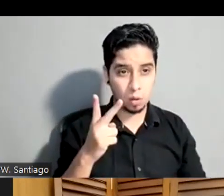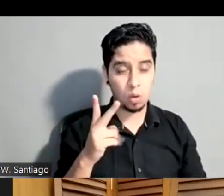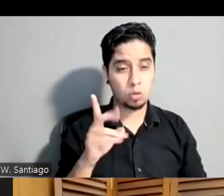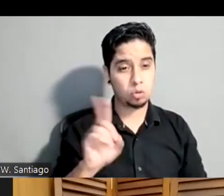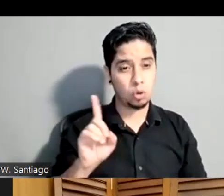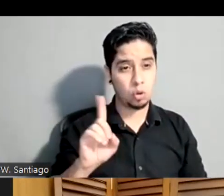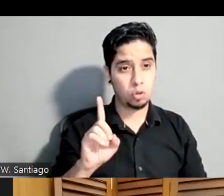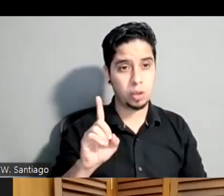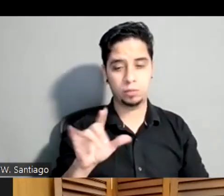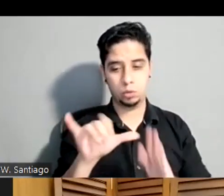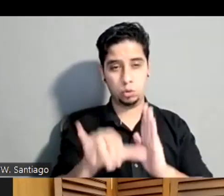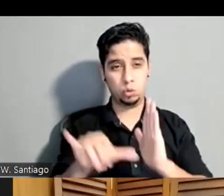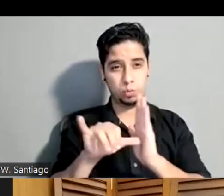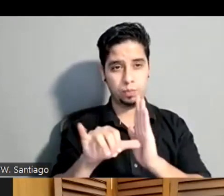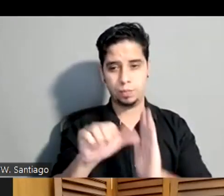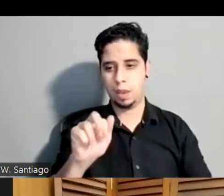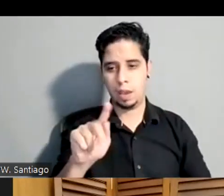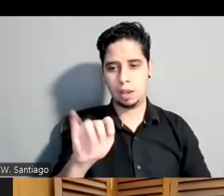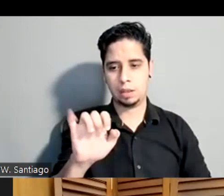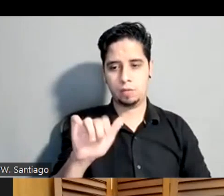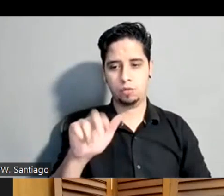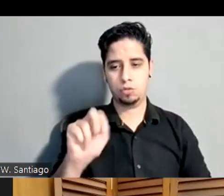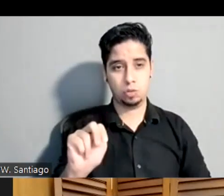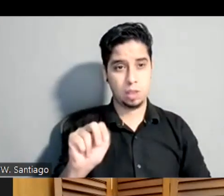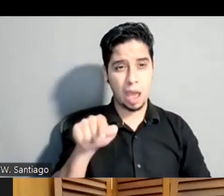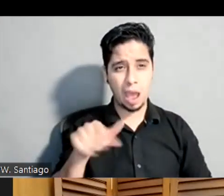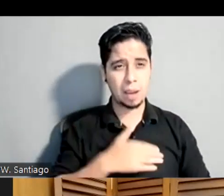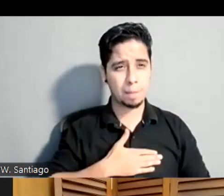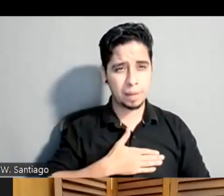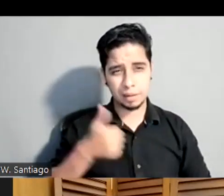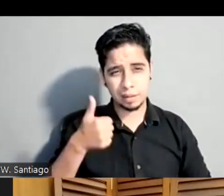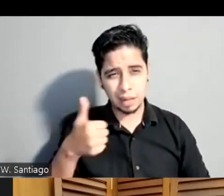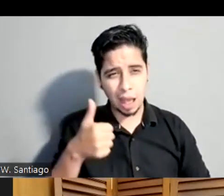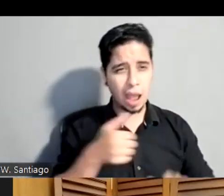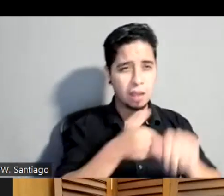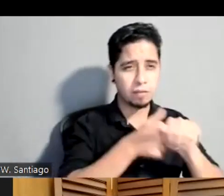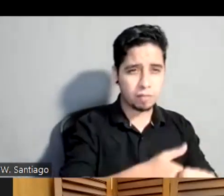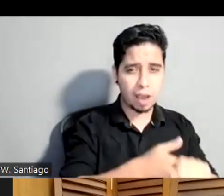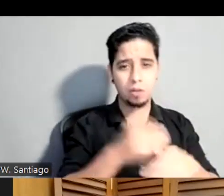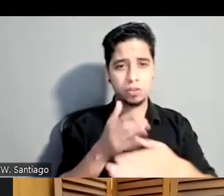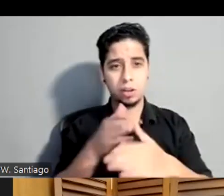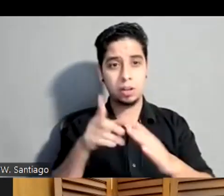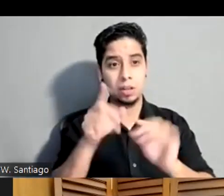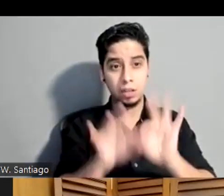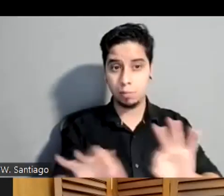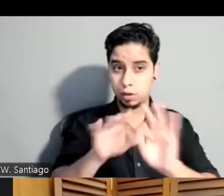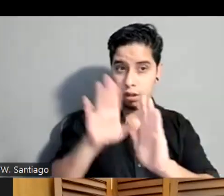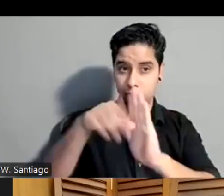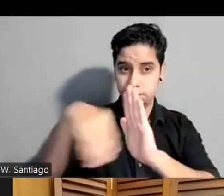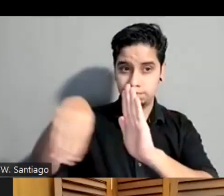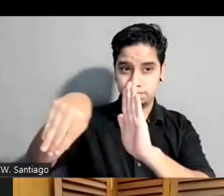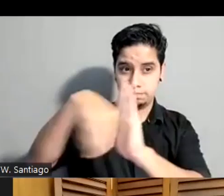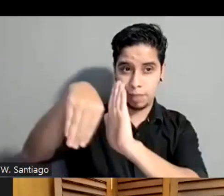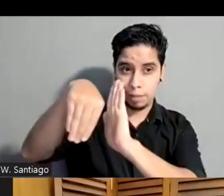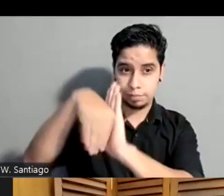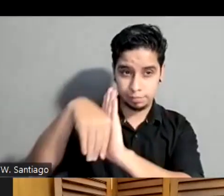canal de YouTube Artefusión. Ahí me le dan like, me le dan follow, me le dan share y me le dan importante a la